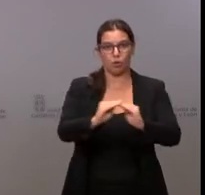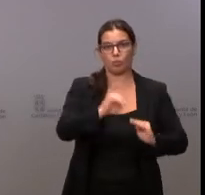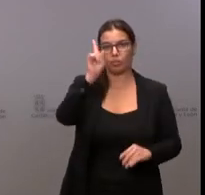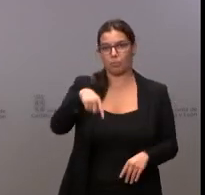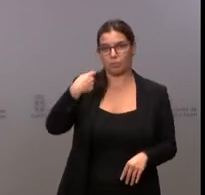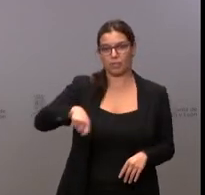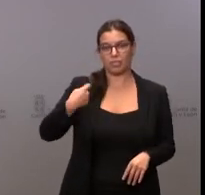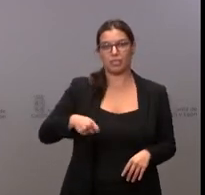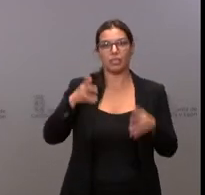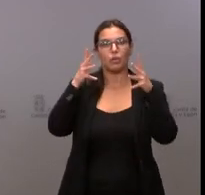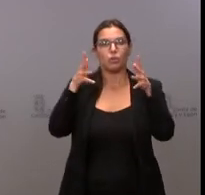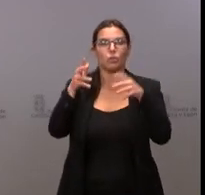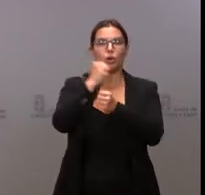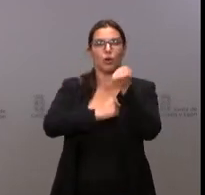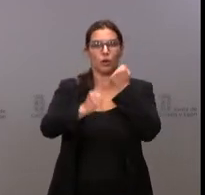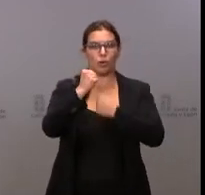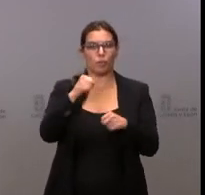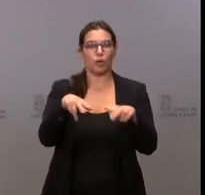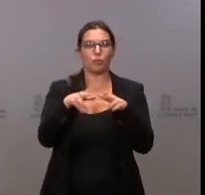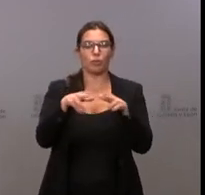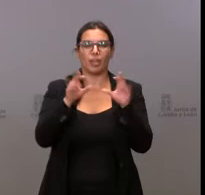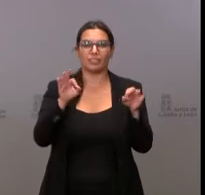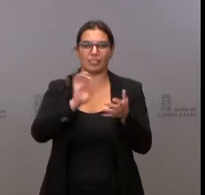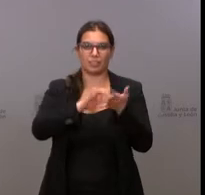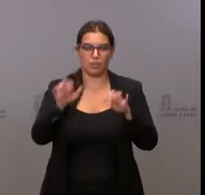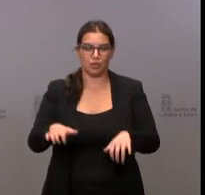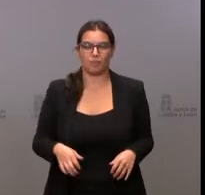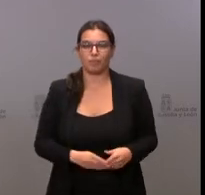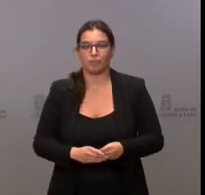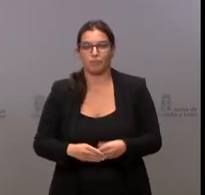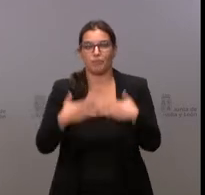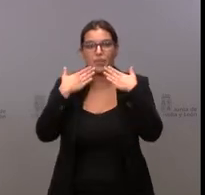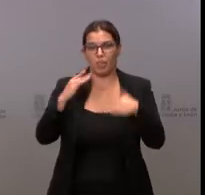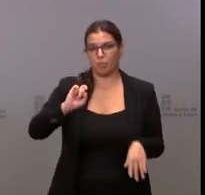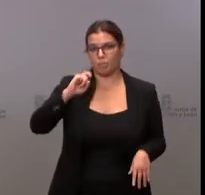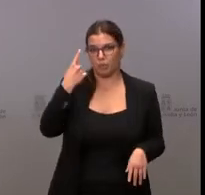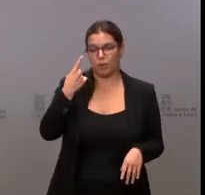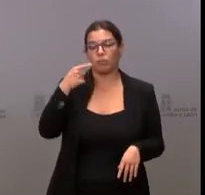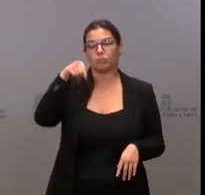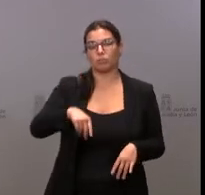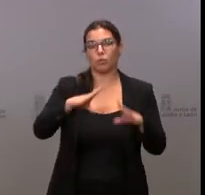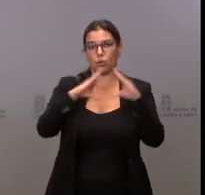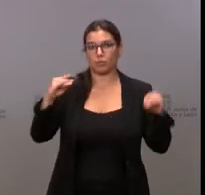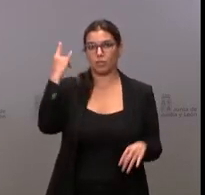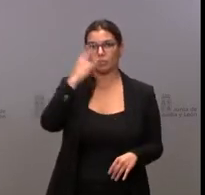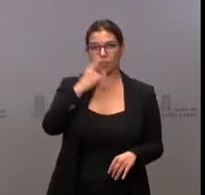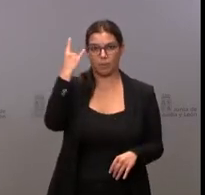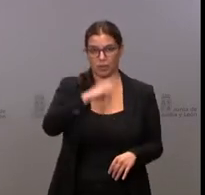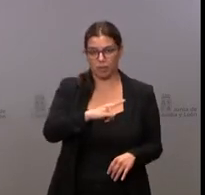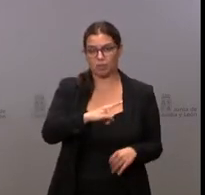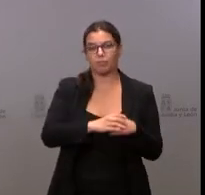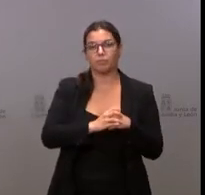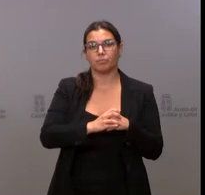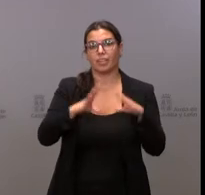del consejo económico y social de castilla y león' muchas gracias en primer lugar a la universidad de salamanca a